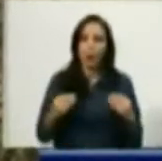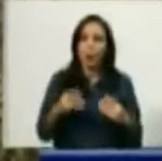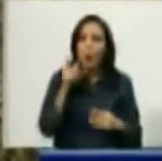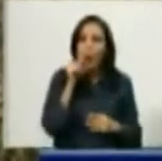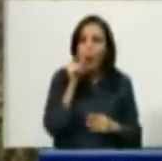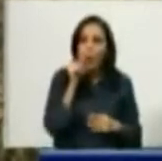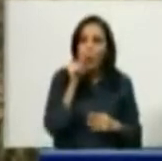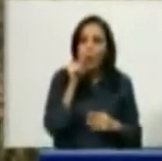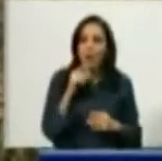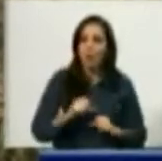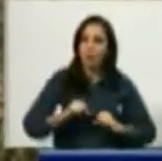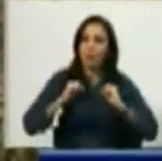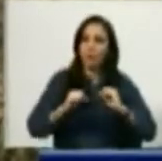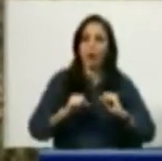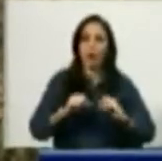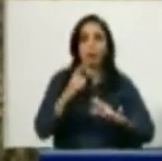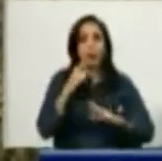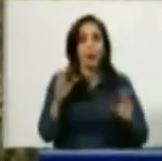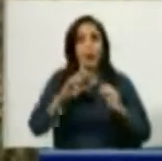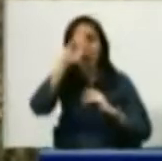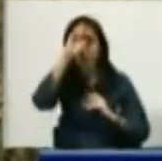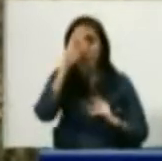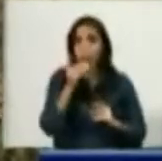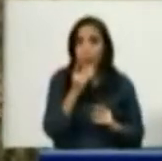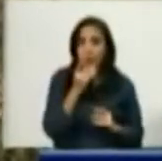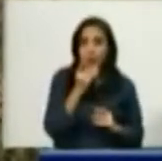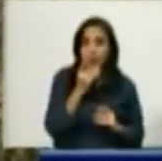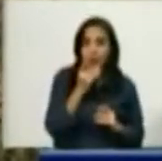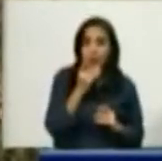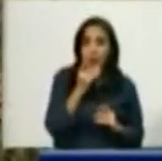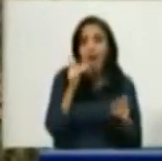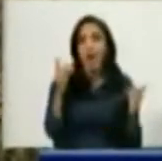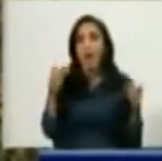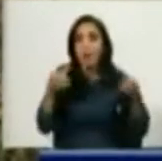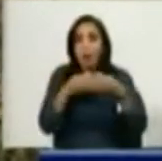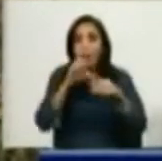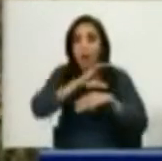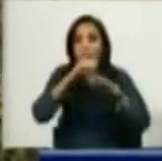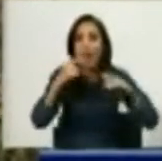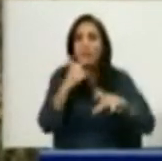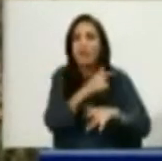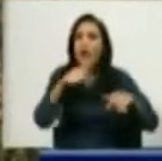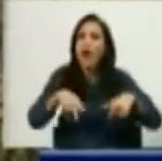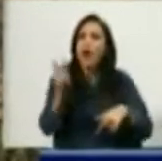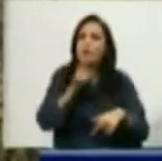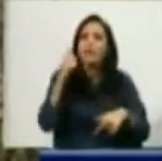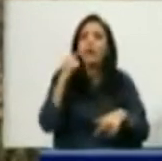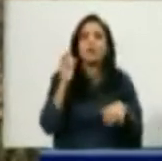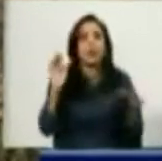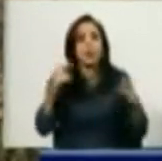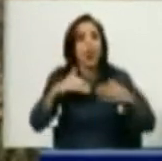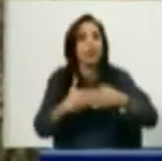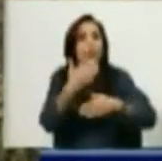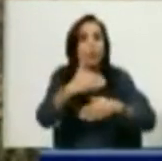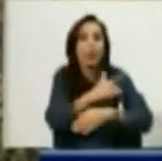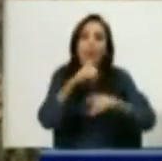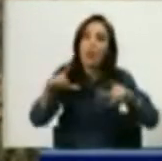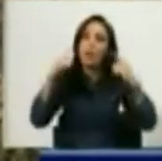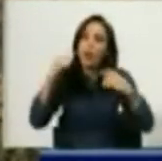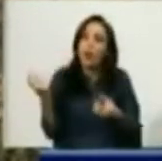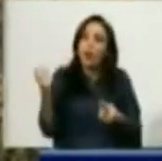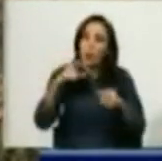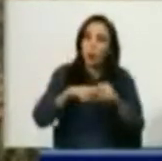que viene por ahí de República Dominicana de la Liga del Caribe se viene para acá para Venezuela dijo en Venezuela es la cosa y con los tiburones de la cosa